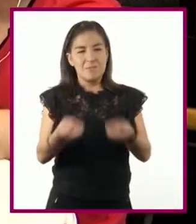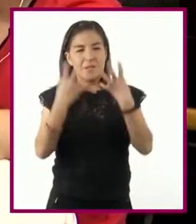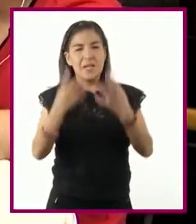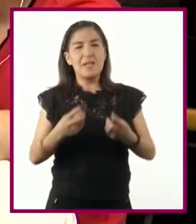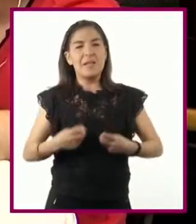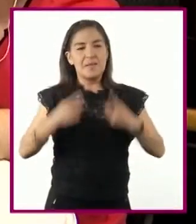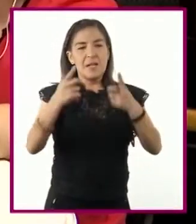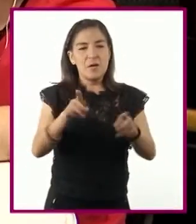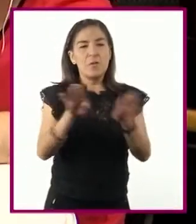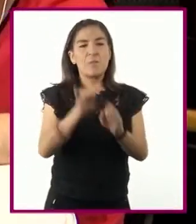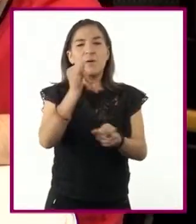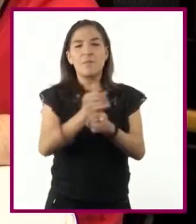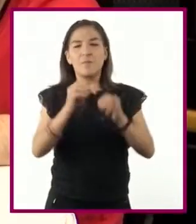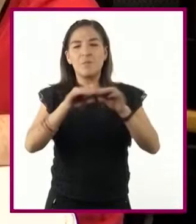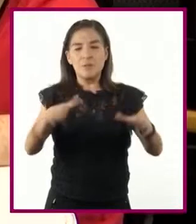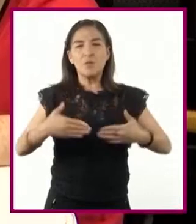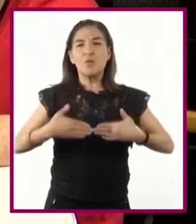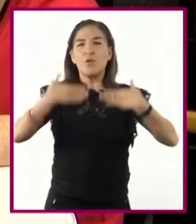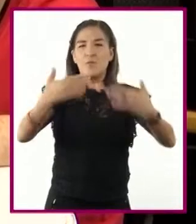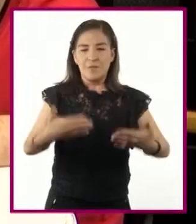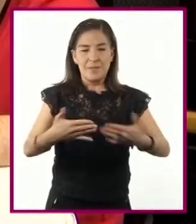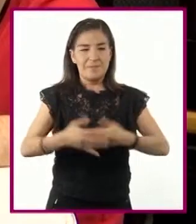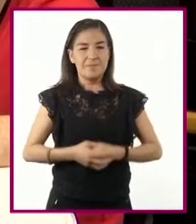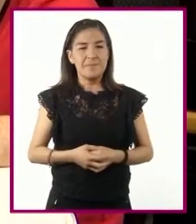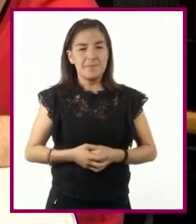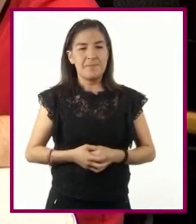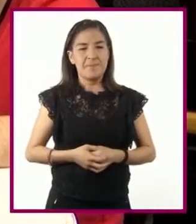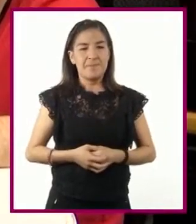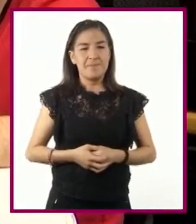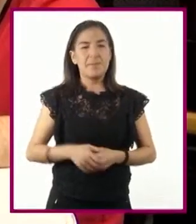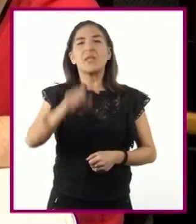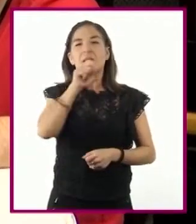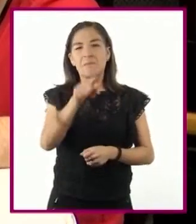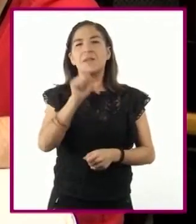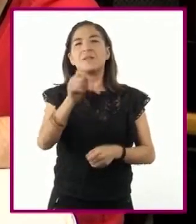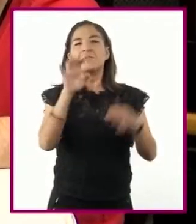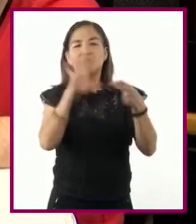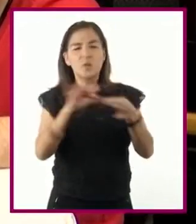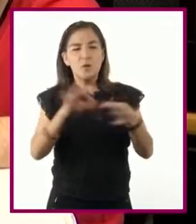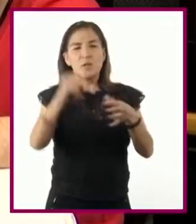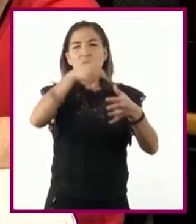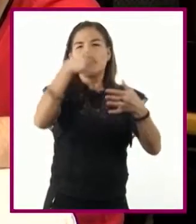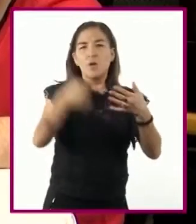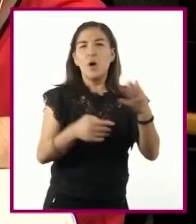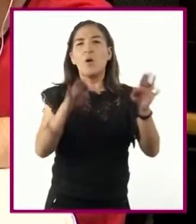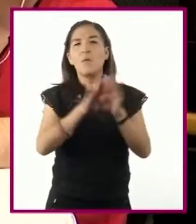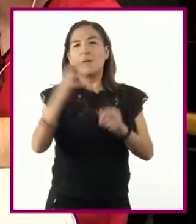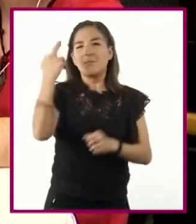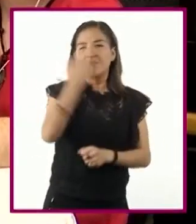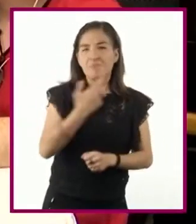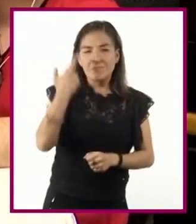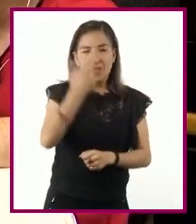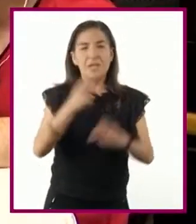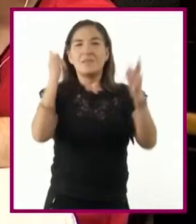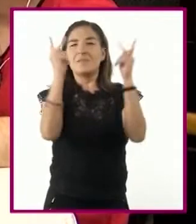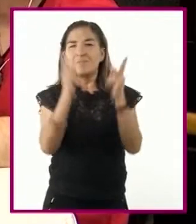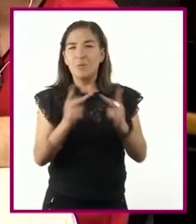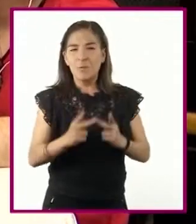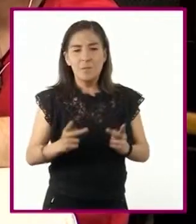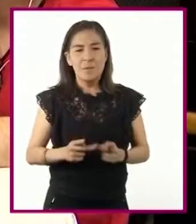ofrecen información confiable. Es preciso consultar varias fuentes a fin de revisar,